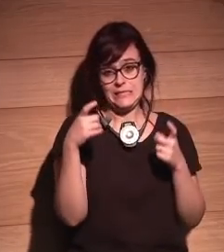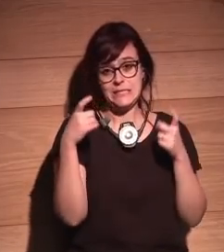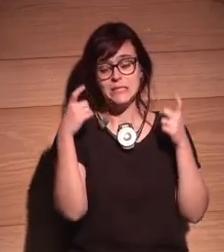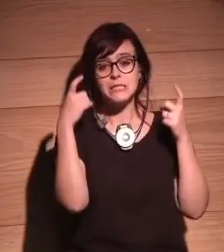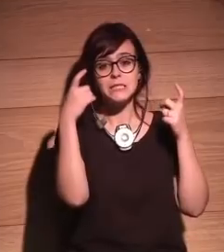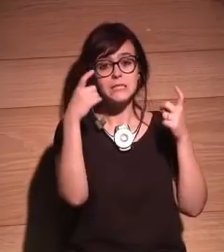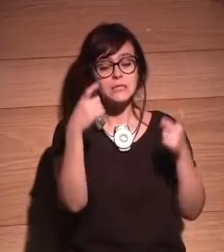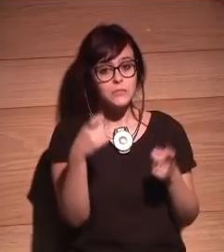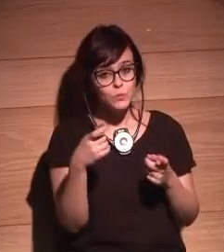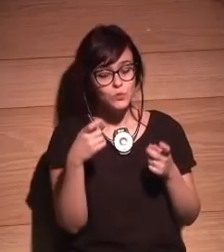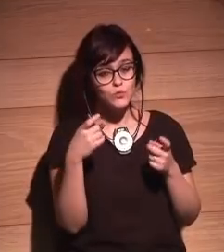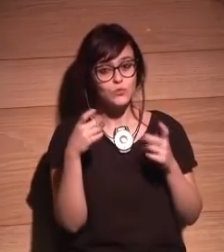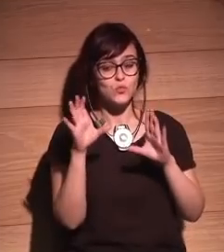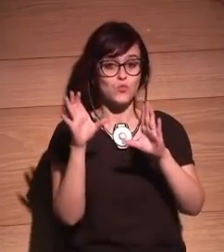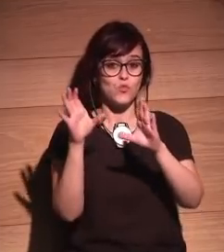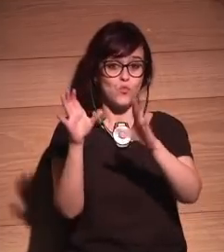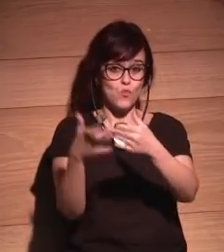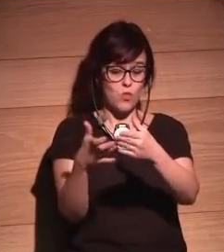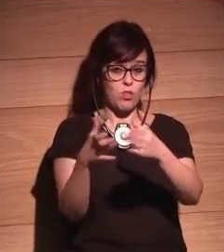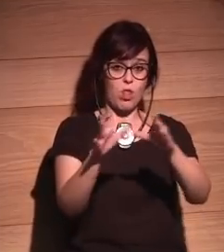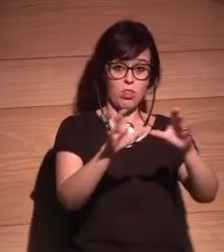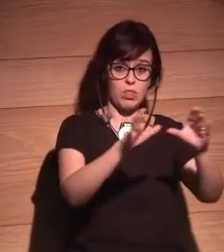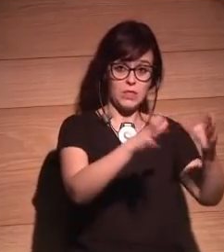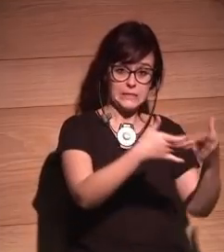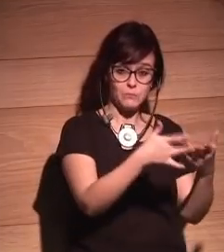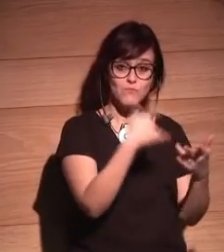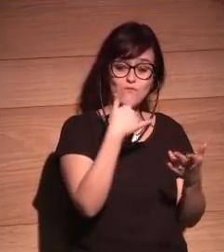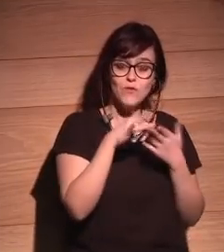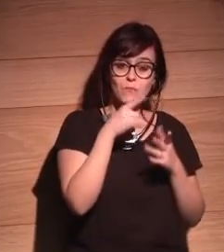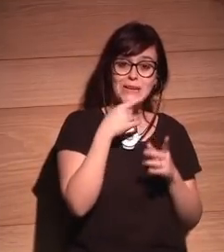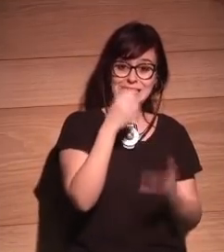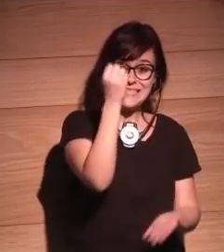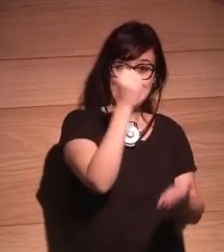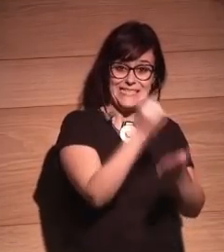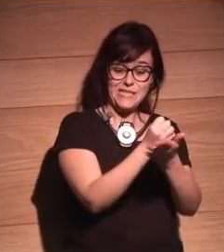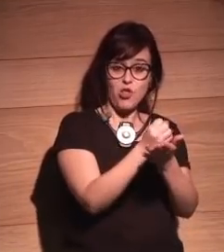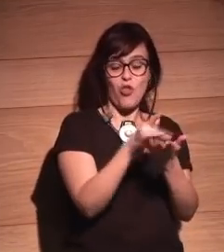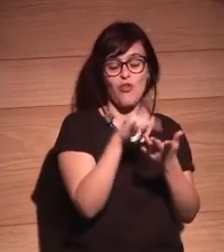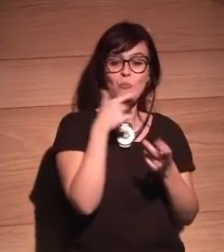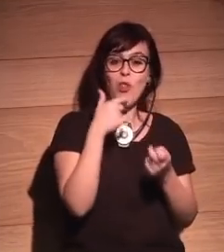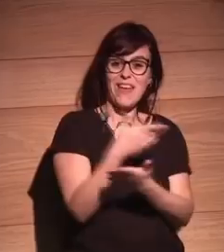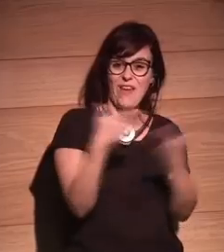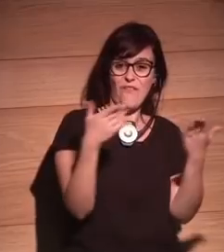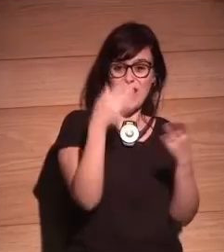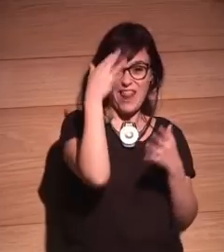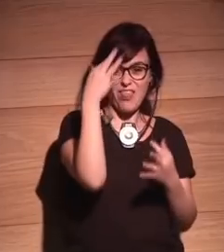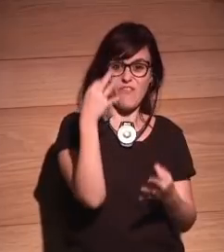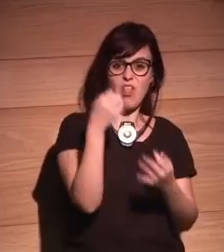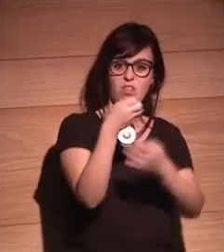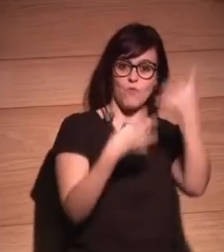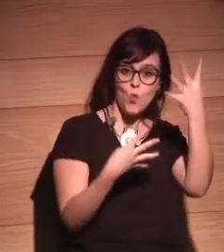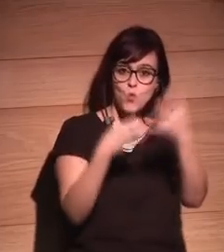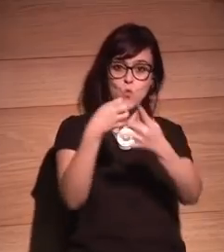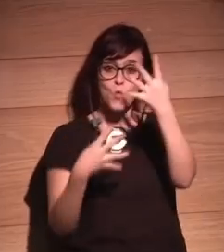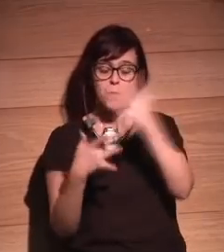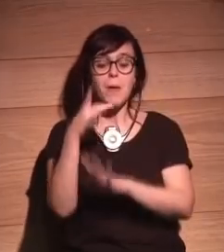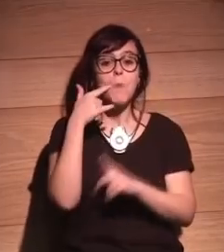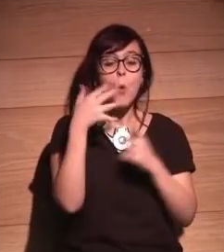comunidades en torno a estos sellos de credibilidad, puede ser una vía a